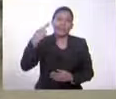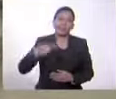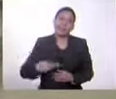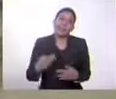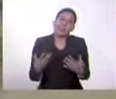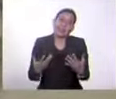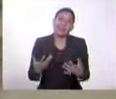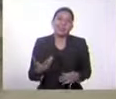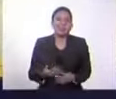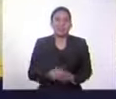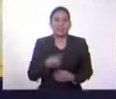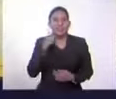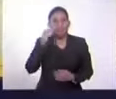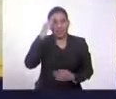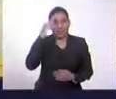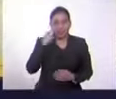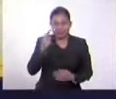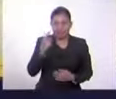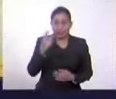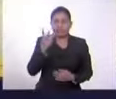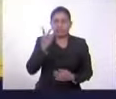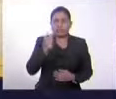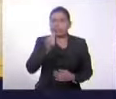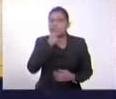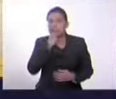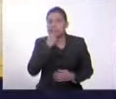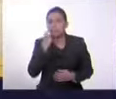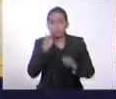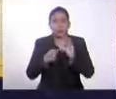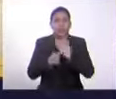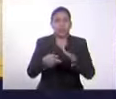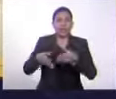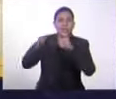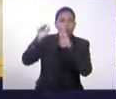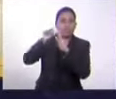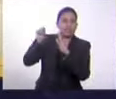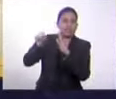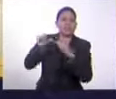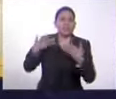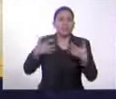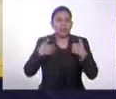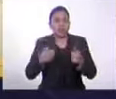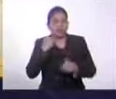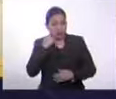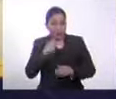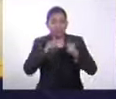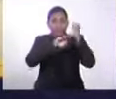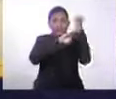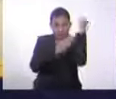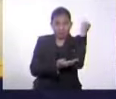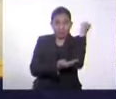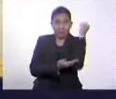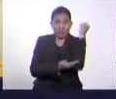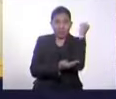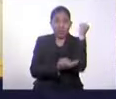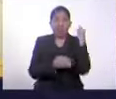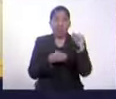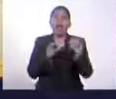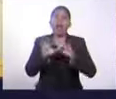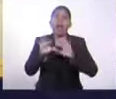también en los índices que presentan estas instituciones, ¿verdad? Que muchos de estos embarazos son por estas